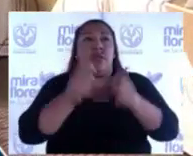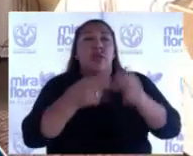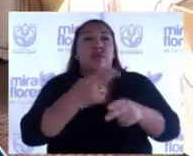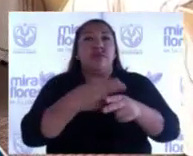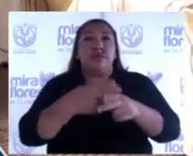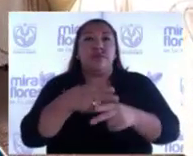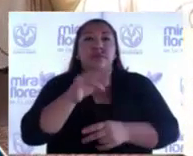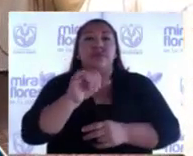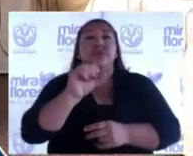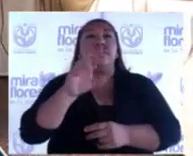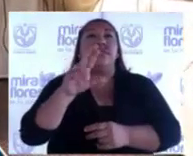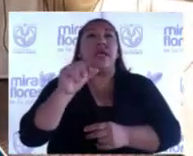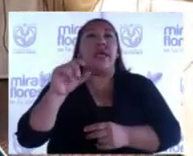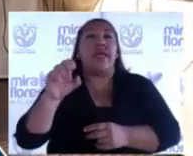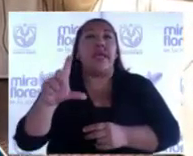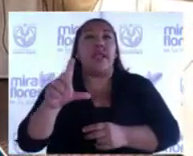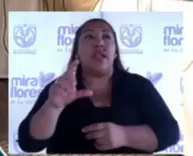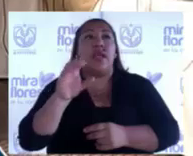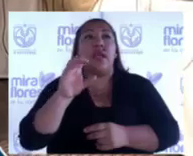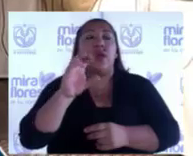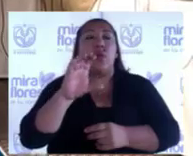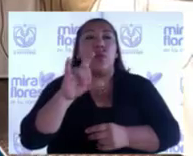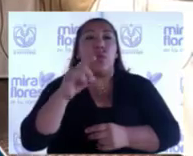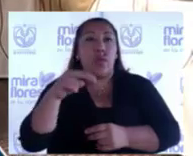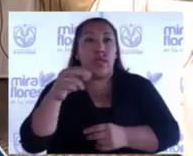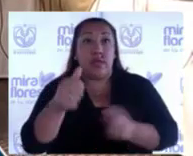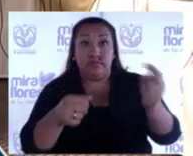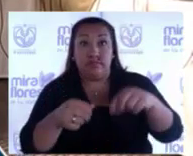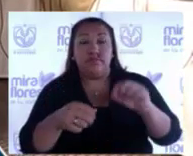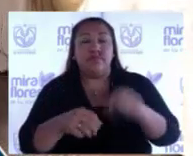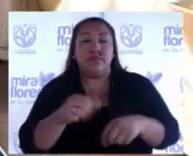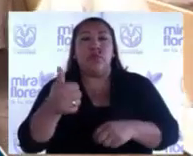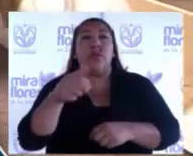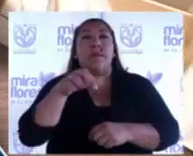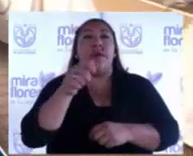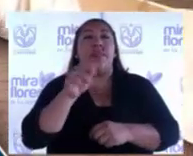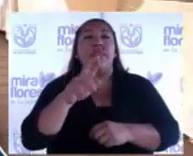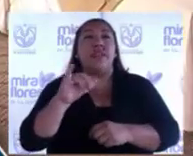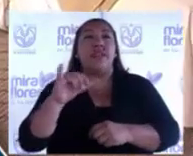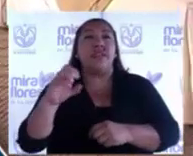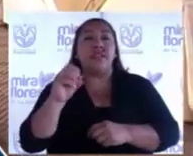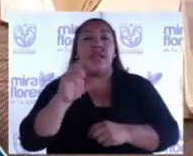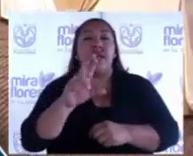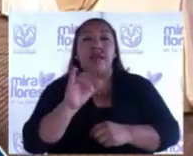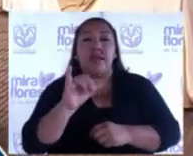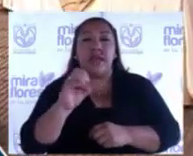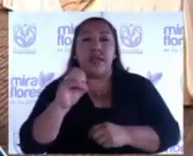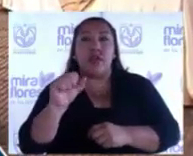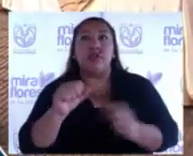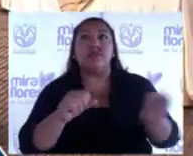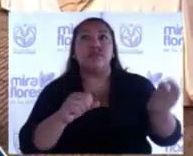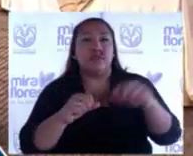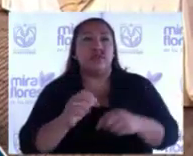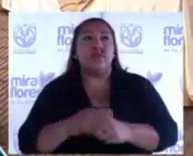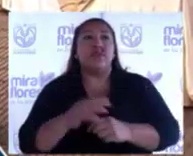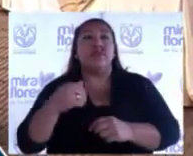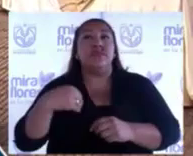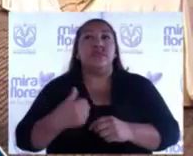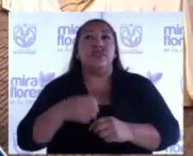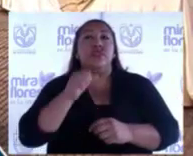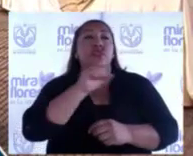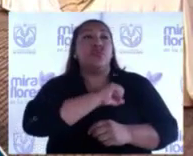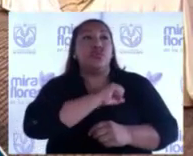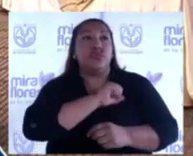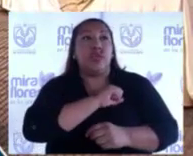Señor Israel Orlando Acuña Wonkoquis. Presente. Señora Patricia María del Río Jiménez de Olavide. Presente. Señora